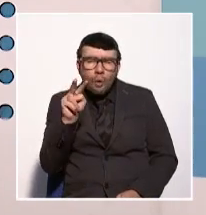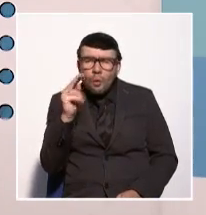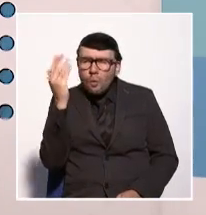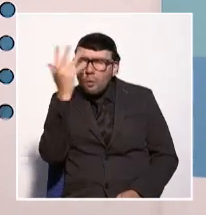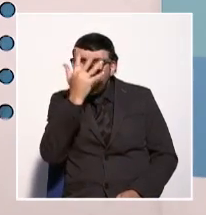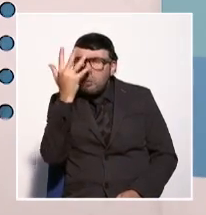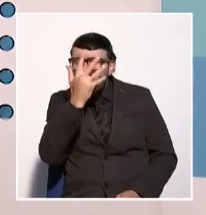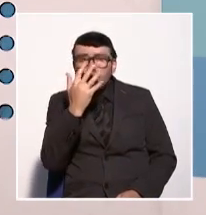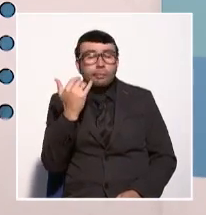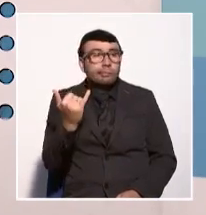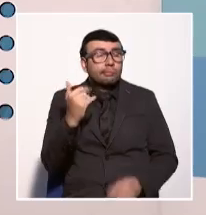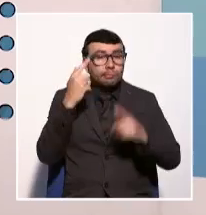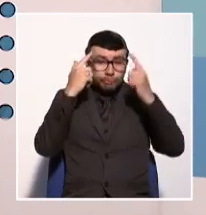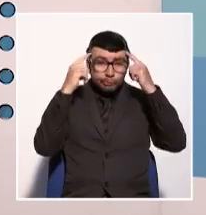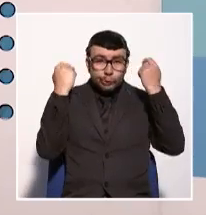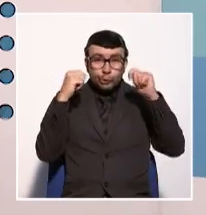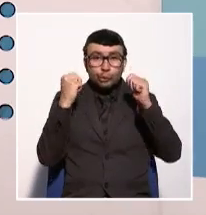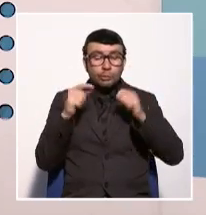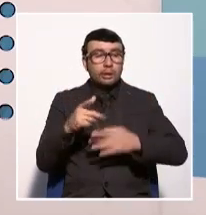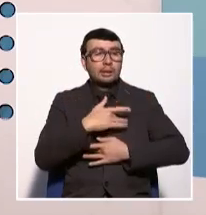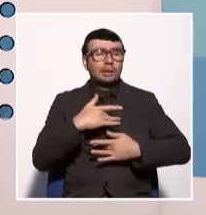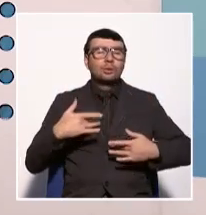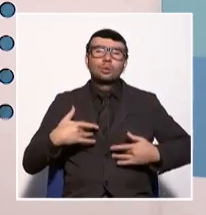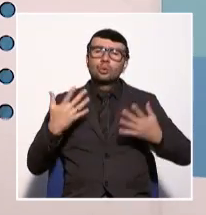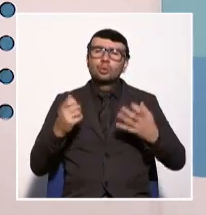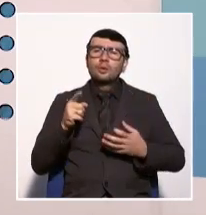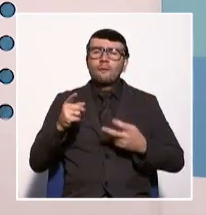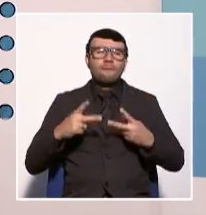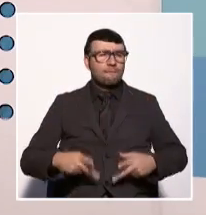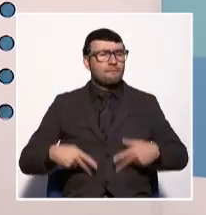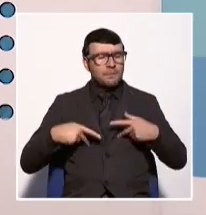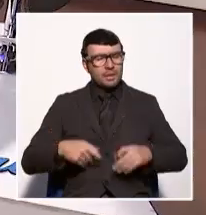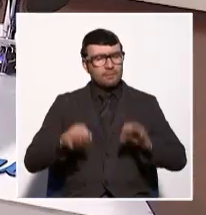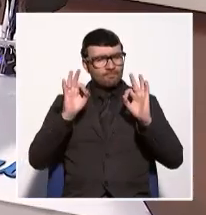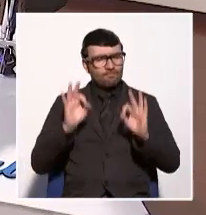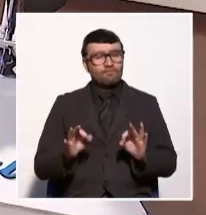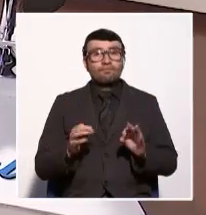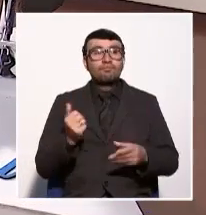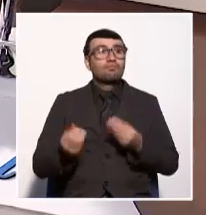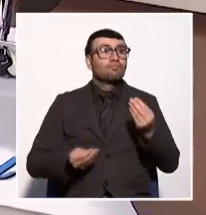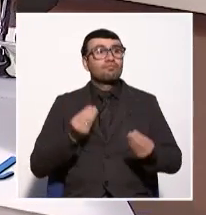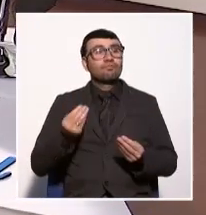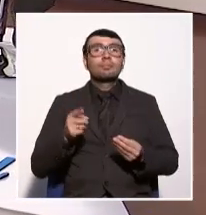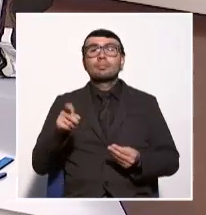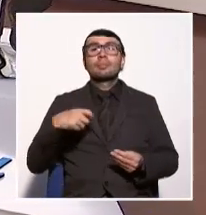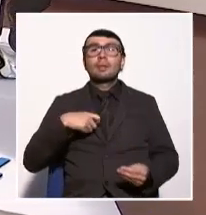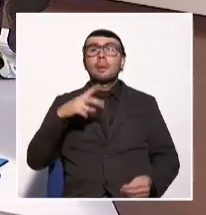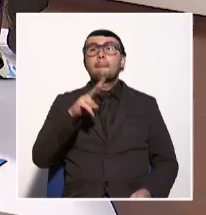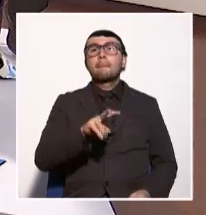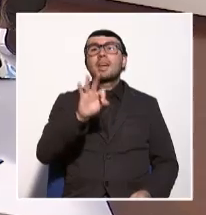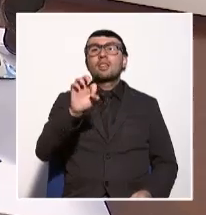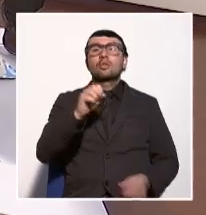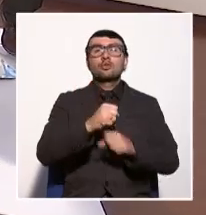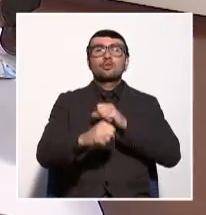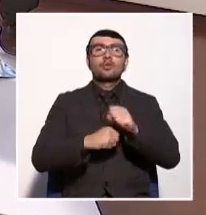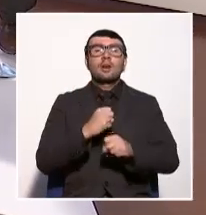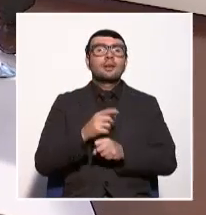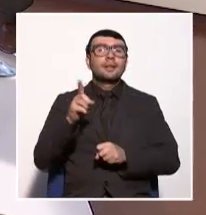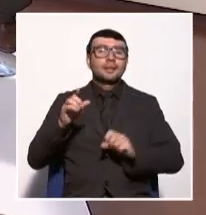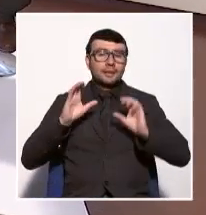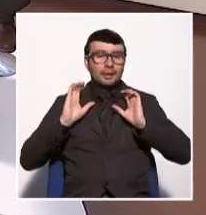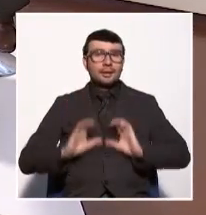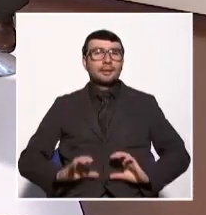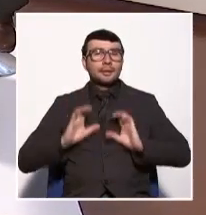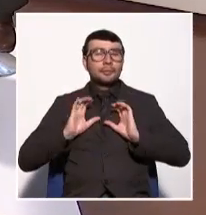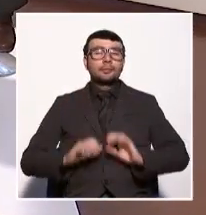y quiero que su vida tenga buena calidad él tiene 28 años desde san vicente del cagüán